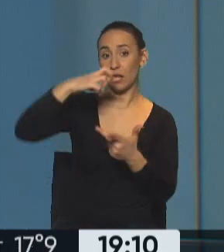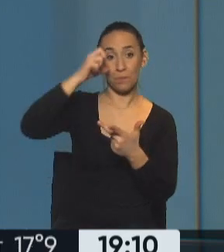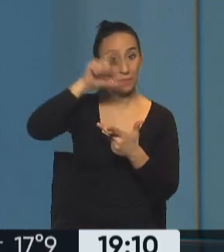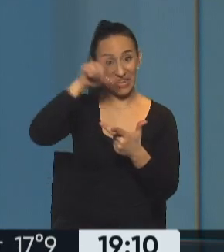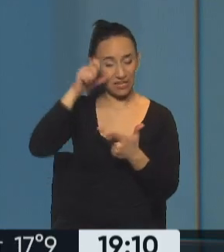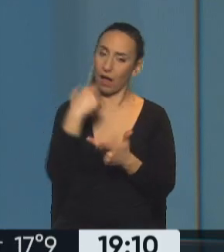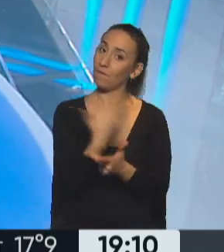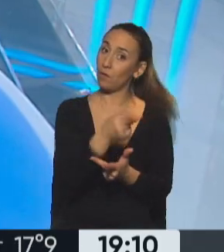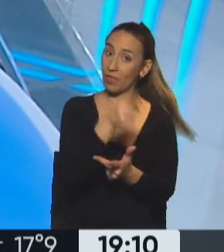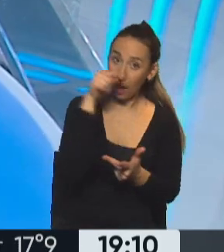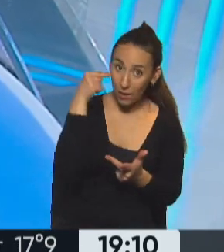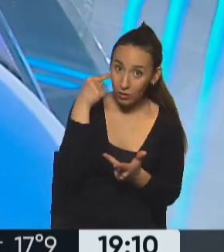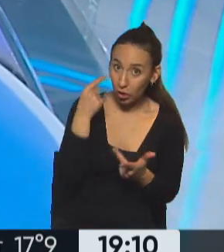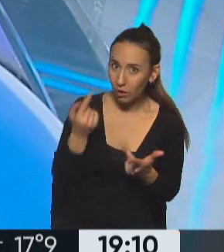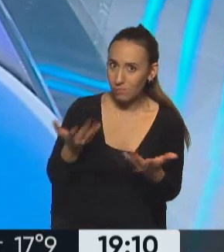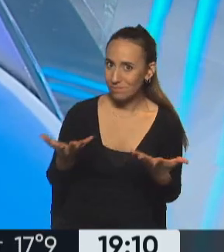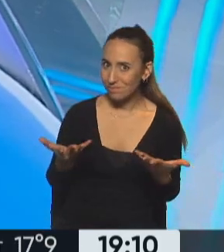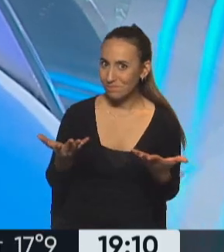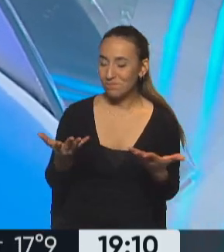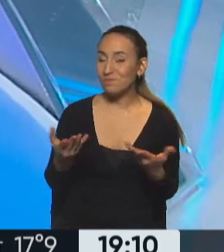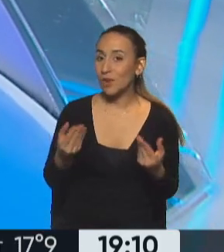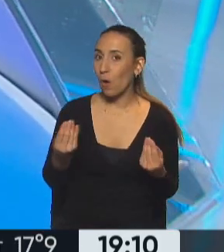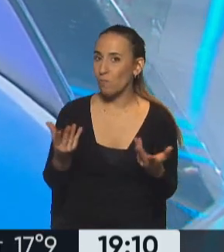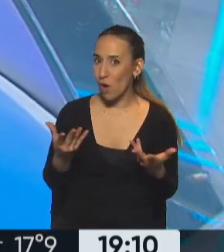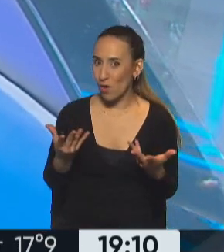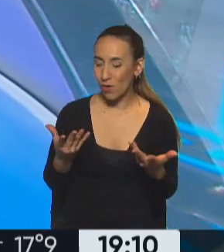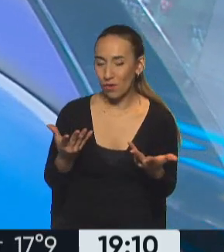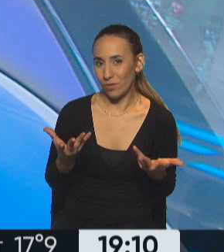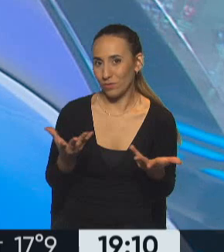albertista. ¿Cómo crees que esto puede